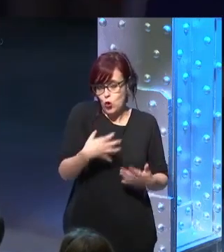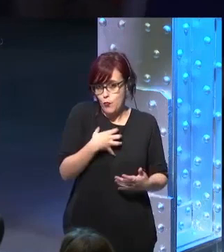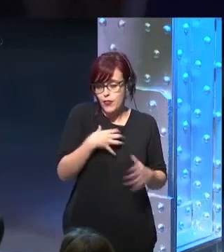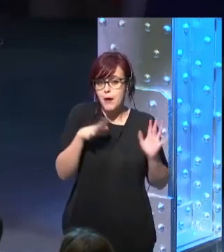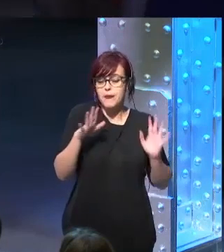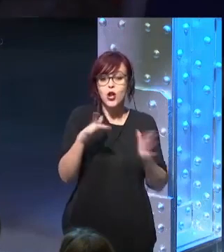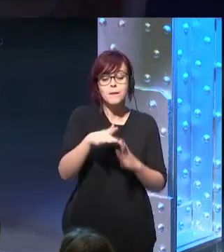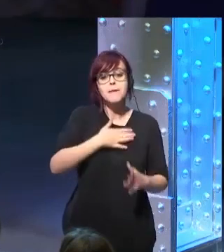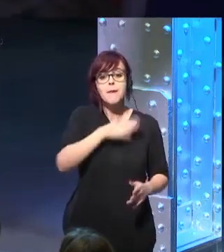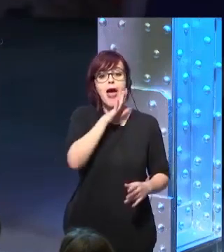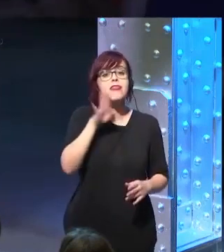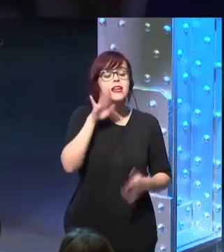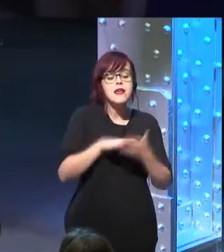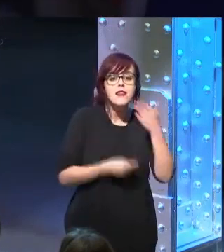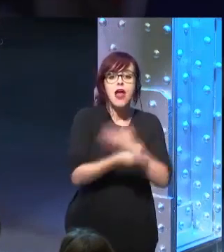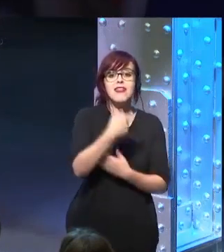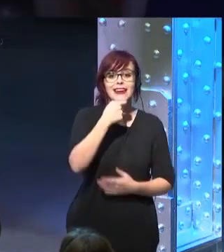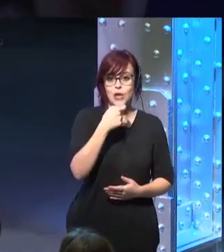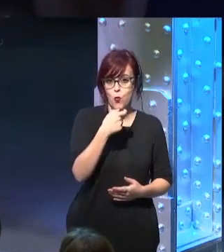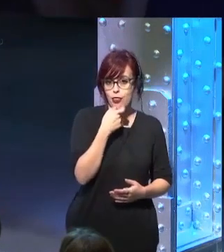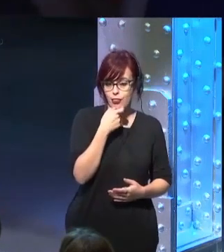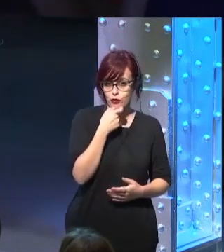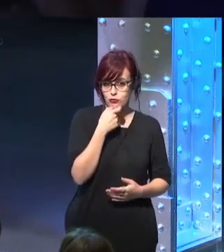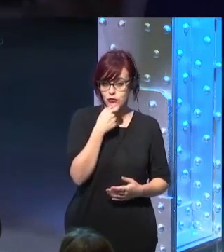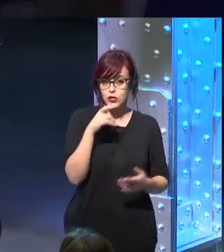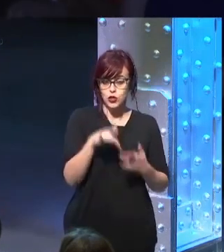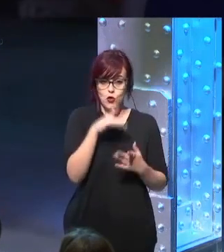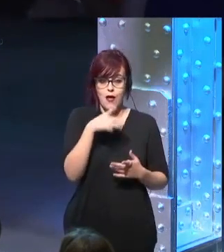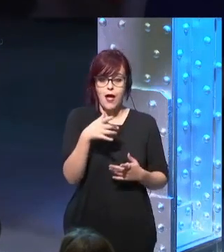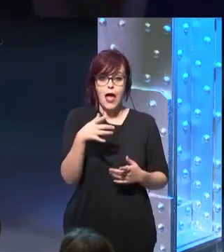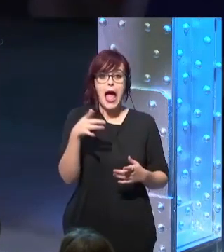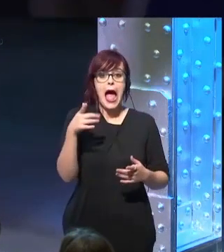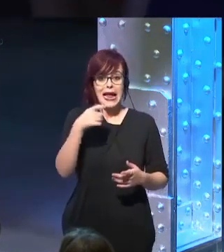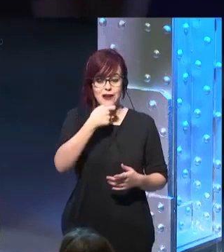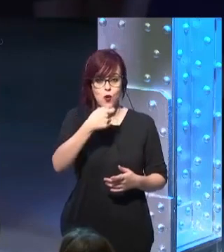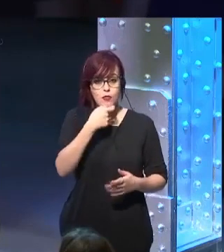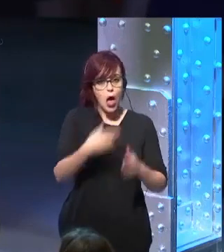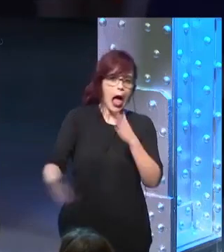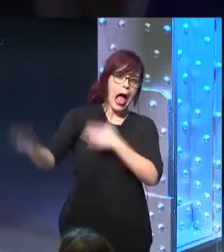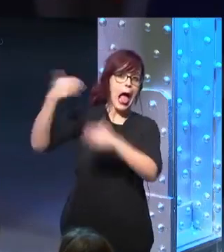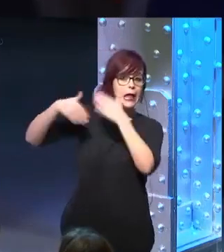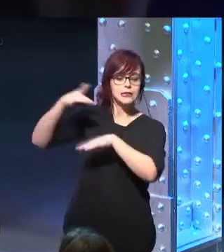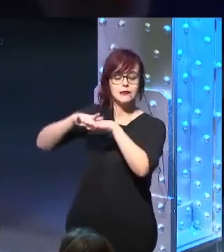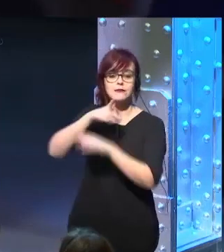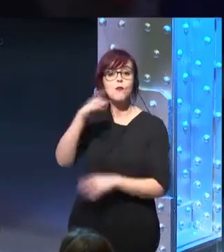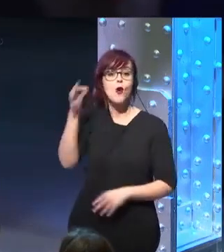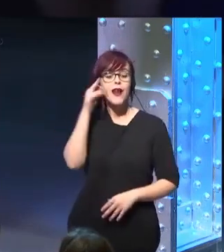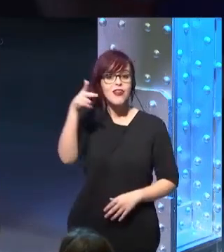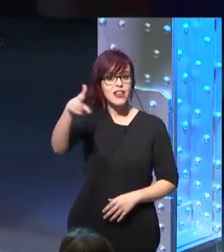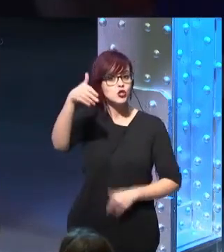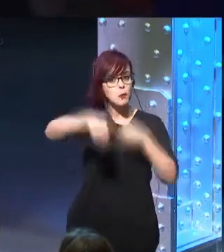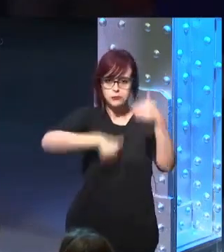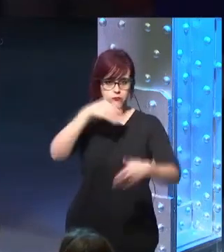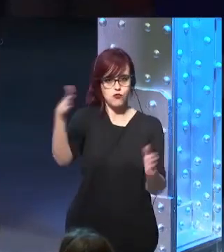madre nació en el Reino Unido antes de que las mujeres tuvieran derecho a voto, y por más que